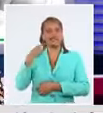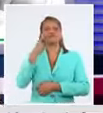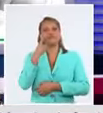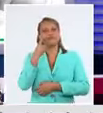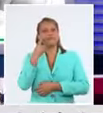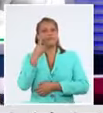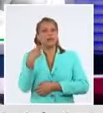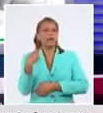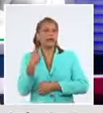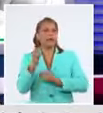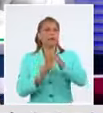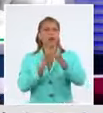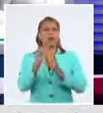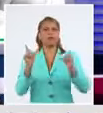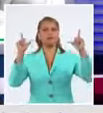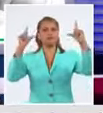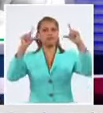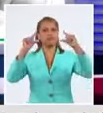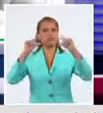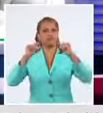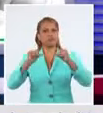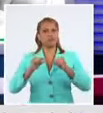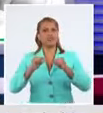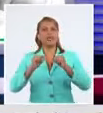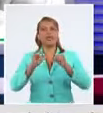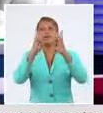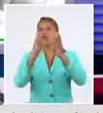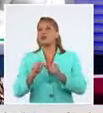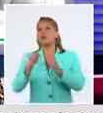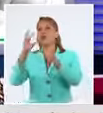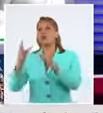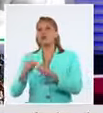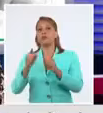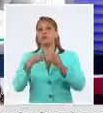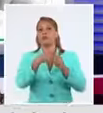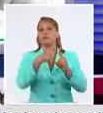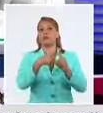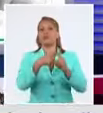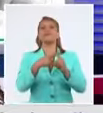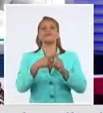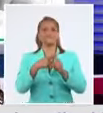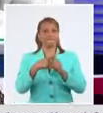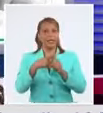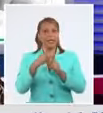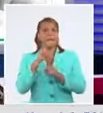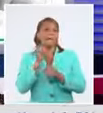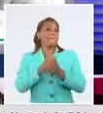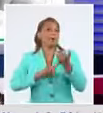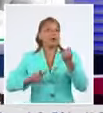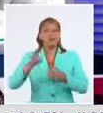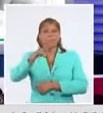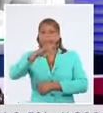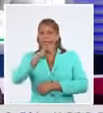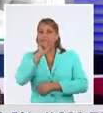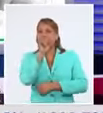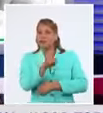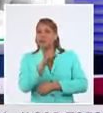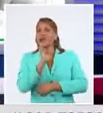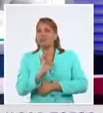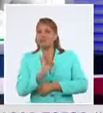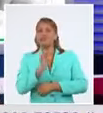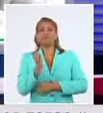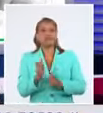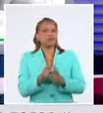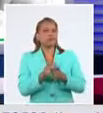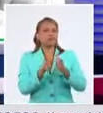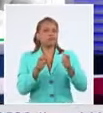un descenso del número de casos confirmados. Sigue siendo Pinar del Río la provincia que tensa al sistema